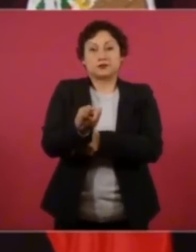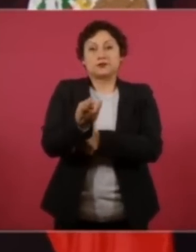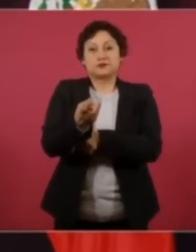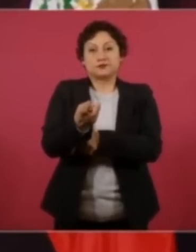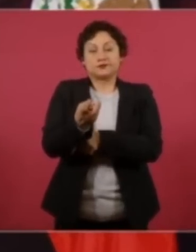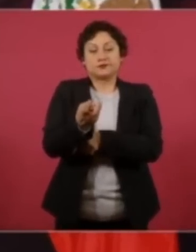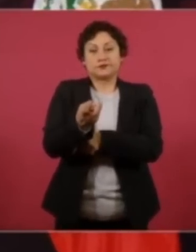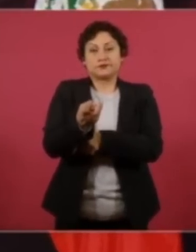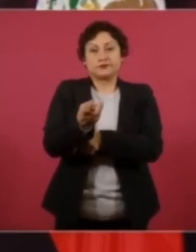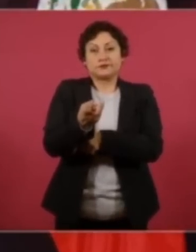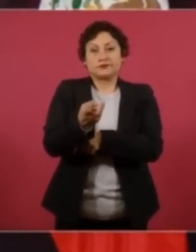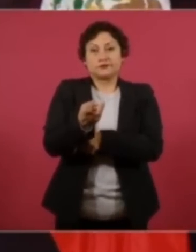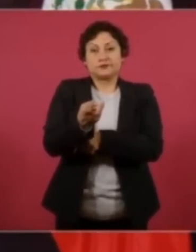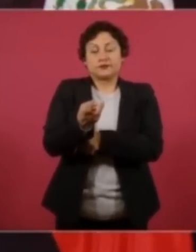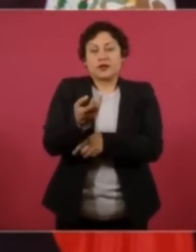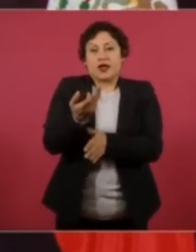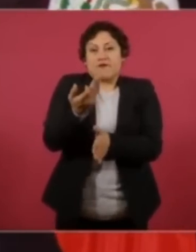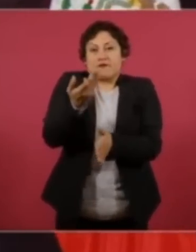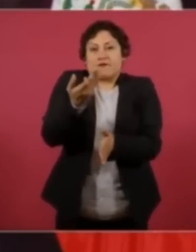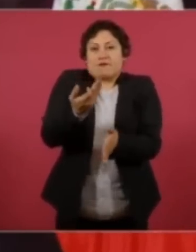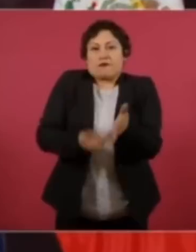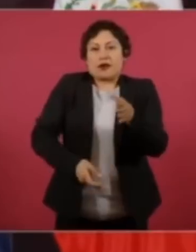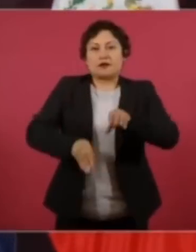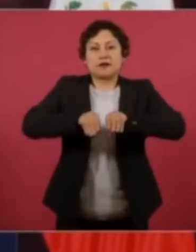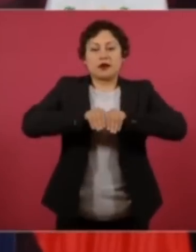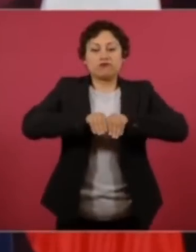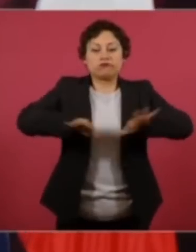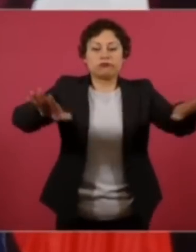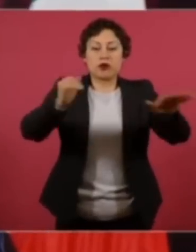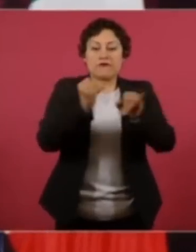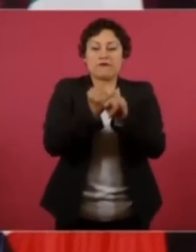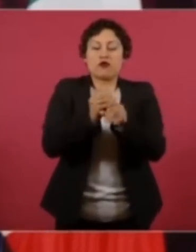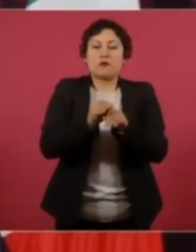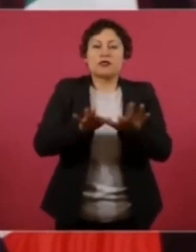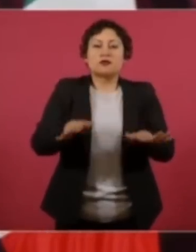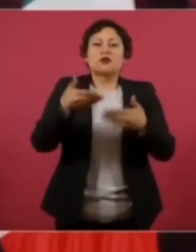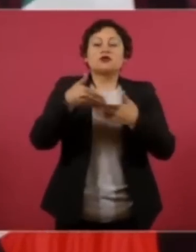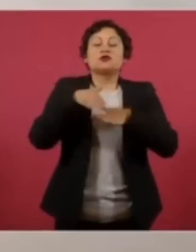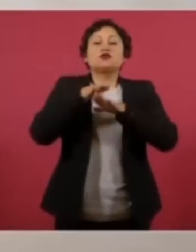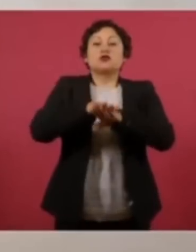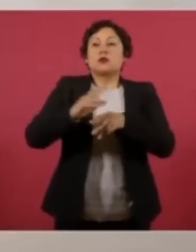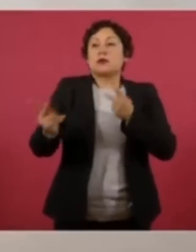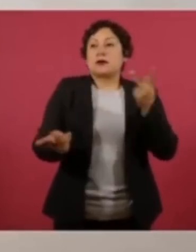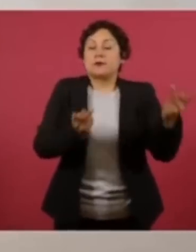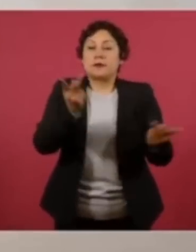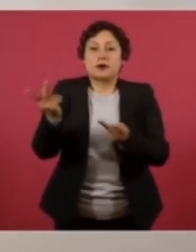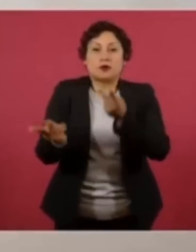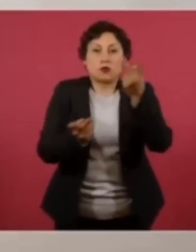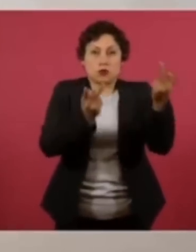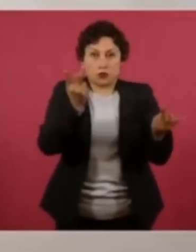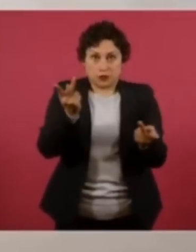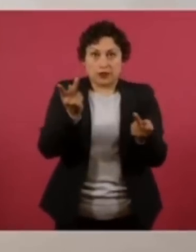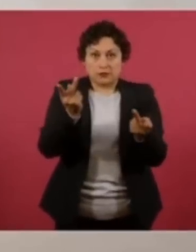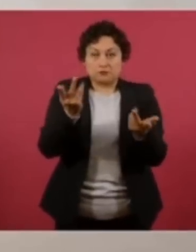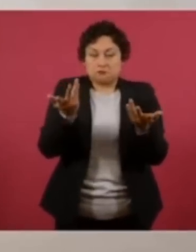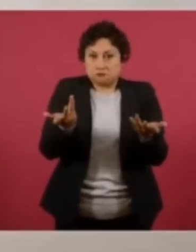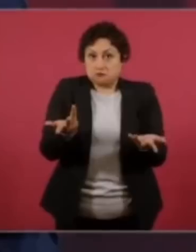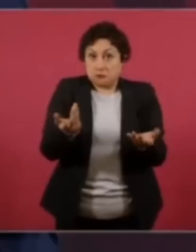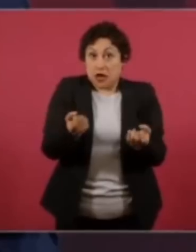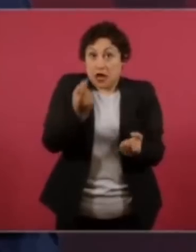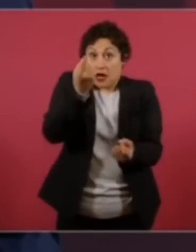difundieron de que iba a haber esta consulta. Los partidos del bloque conservador convocaron a no participar